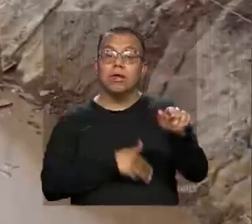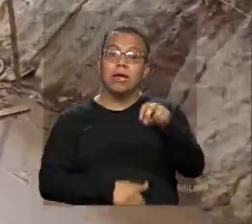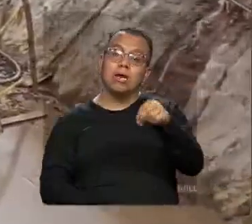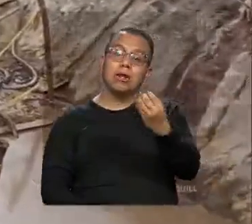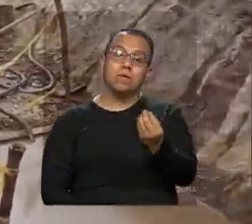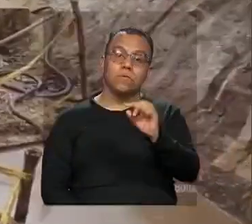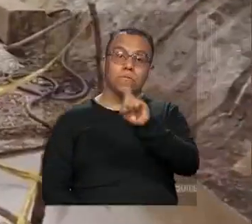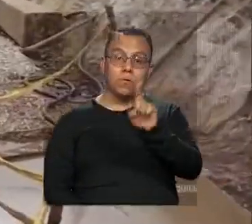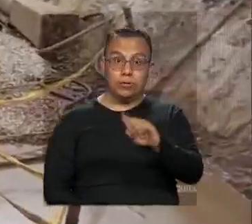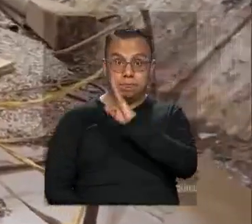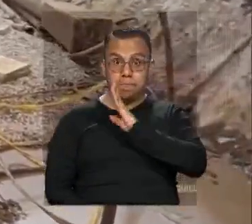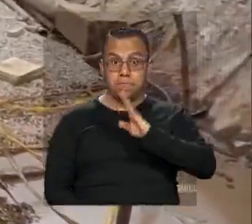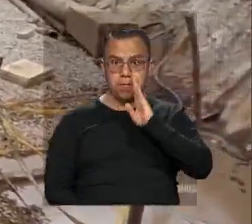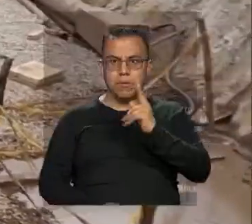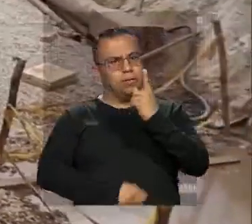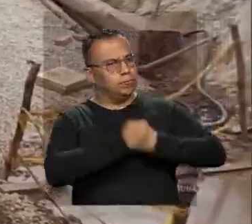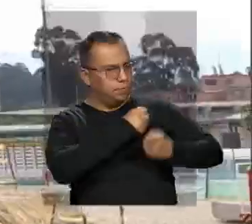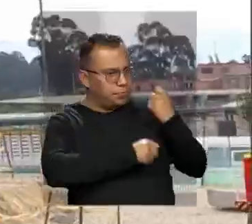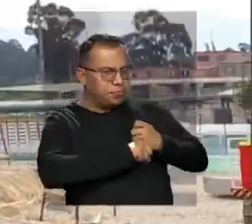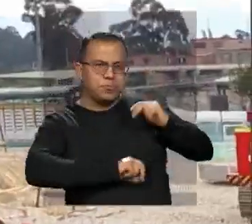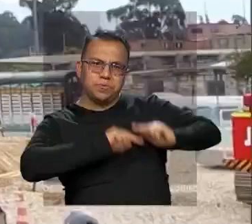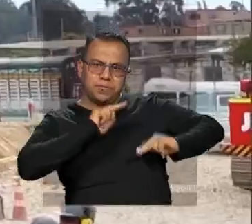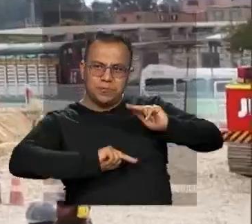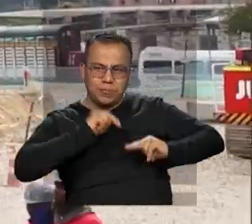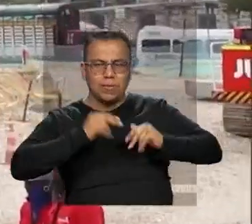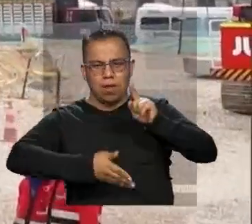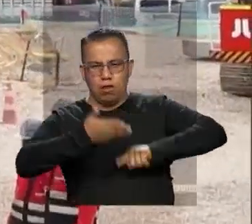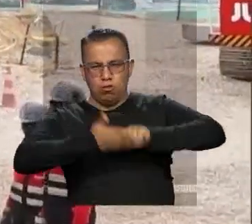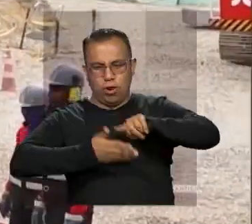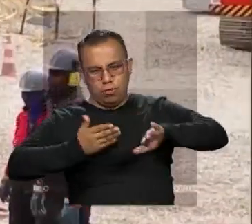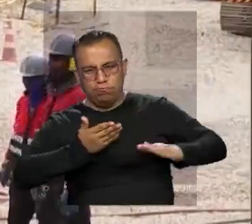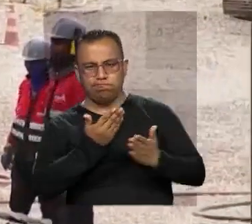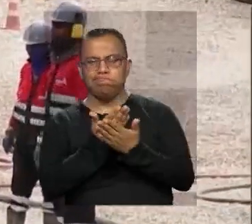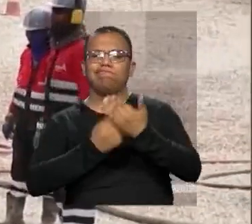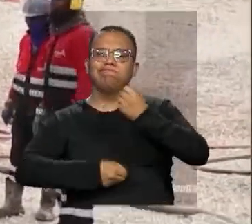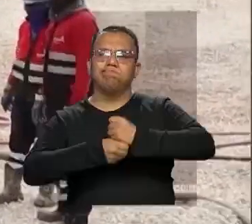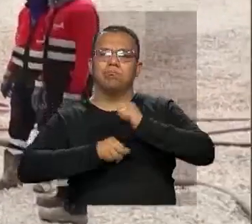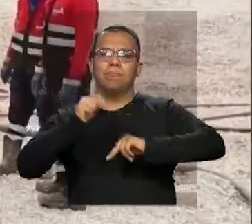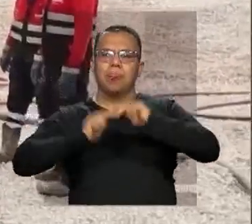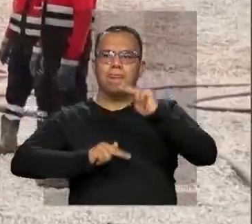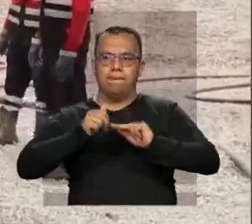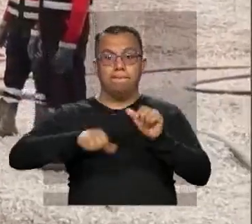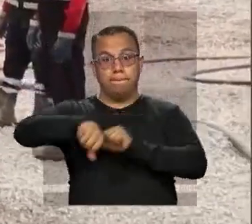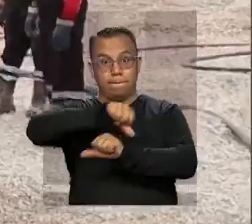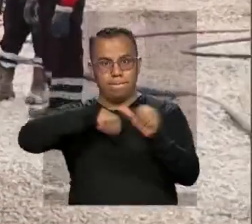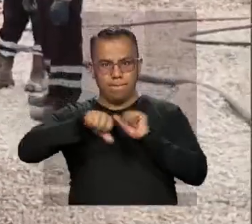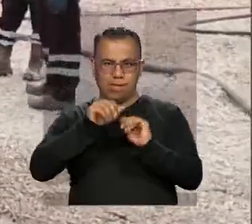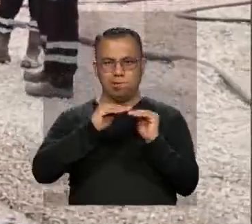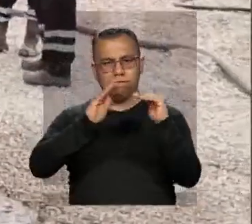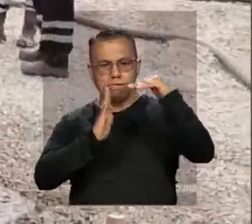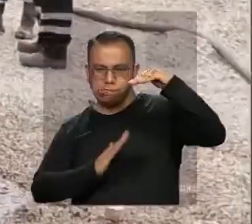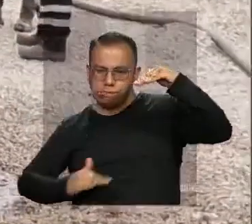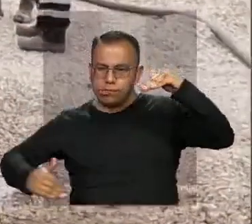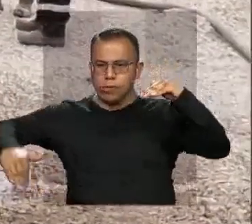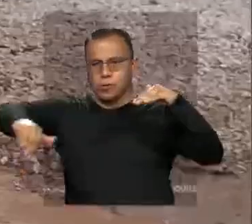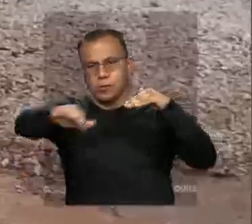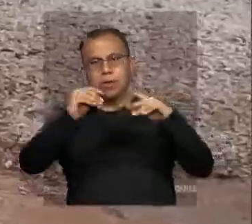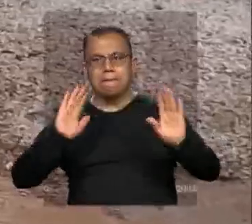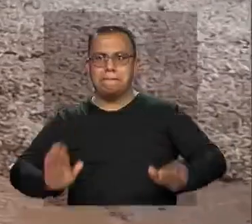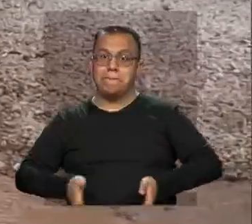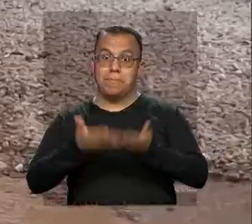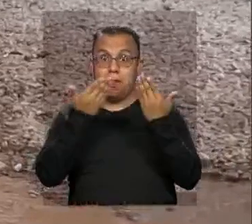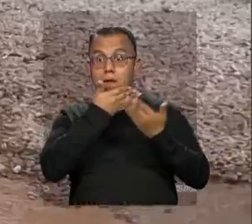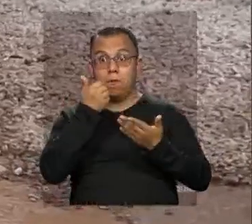con avenida Bosa, desde el año pasado fue adjudicado un contrato para la construcción de un intercambiador a desnivel, con el que buscan mejorar